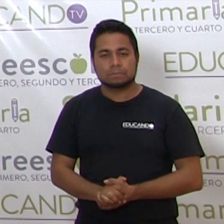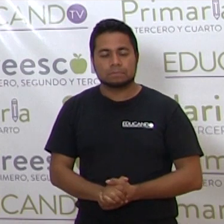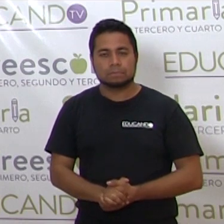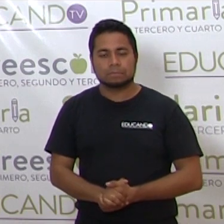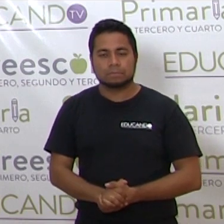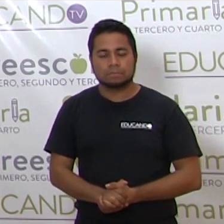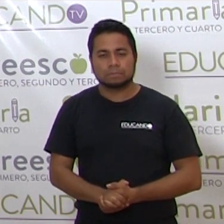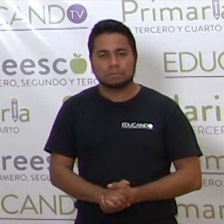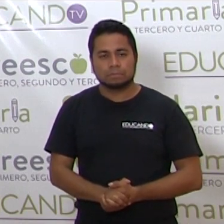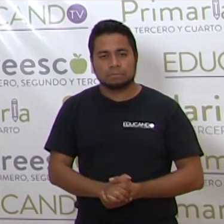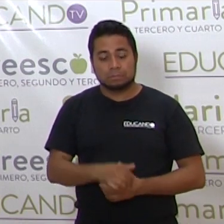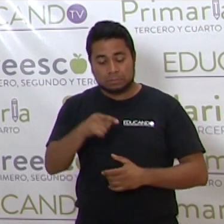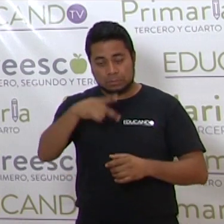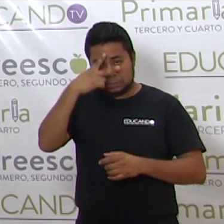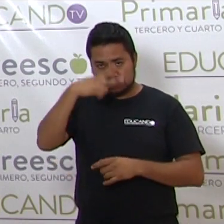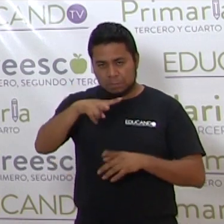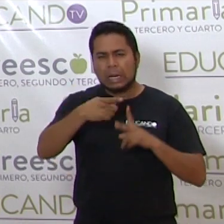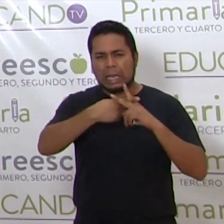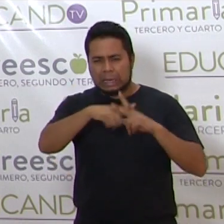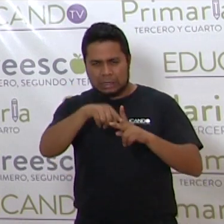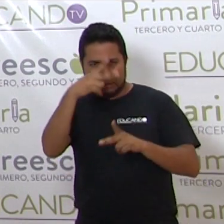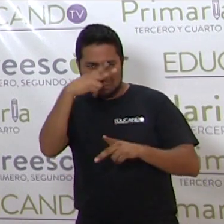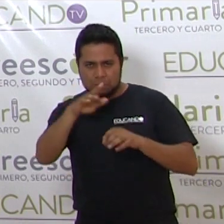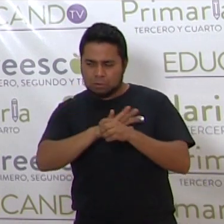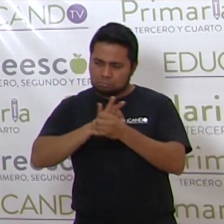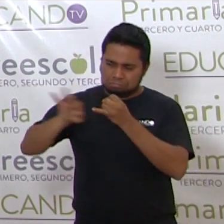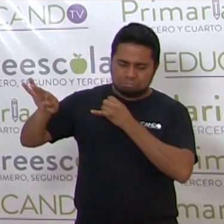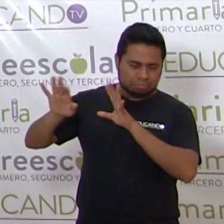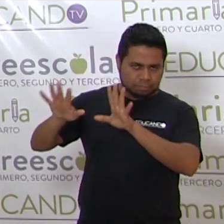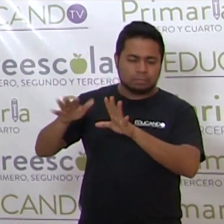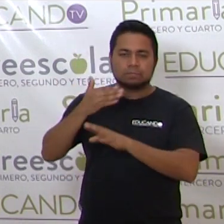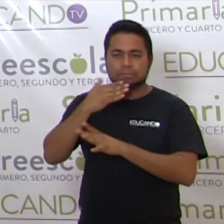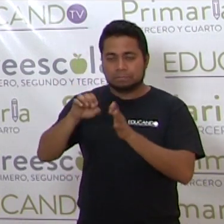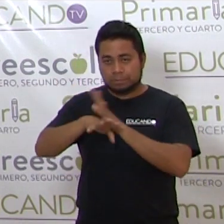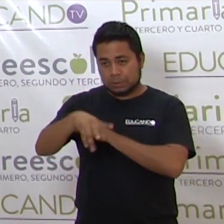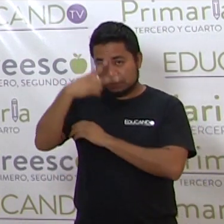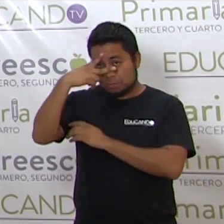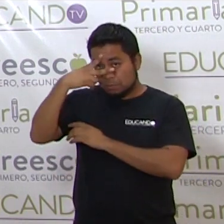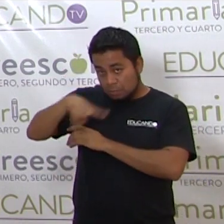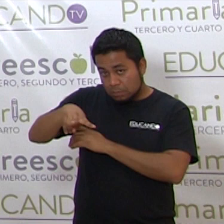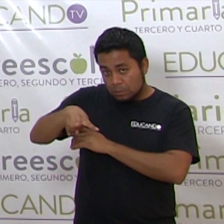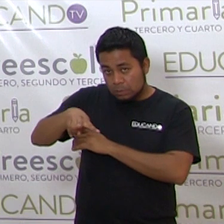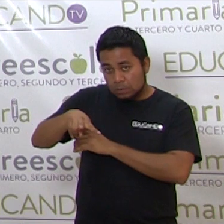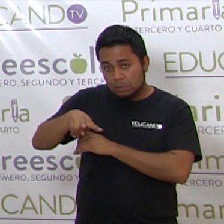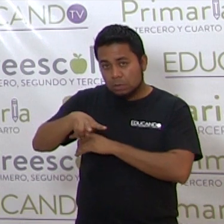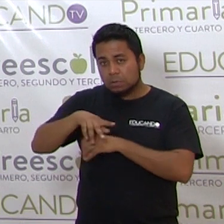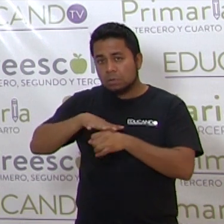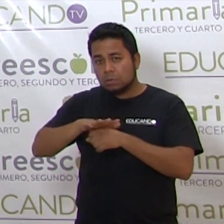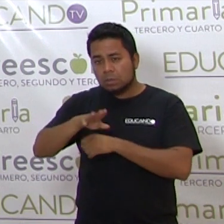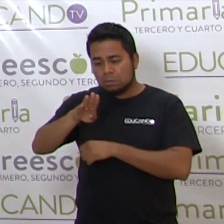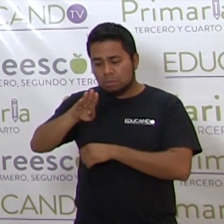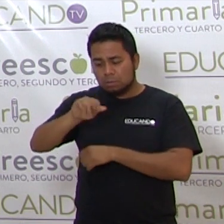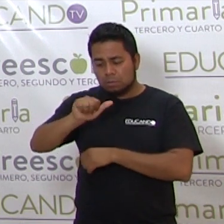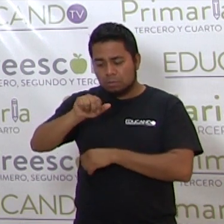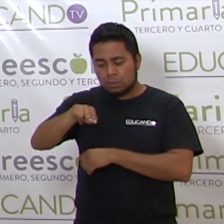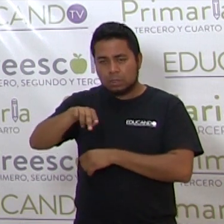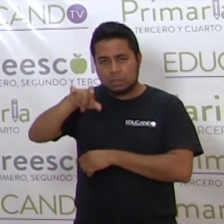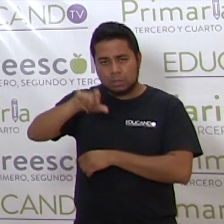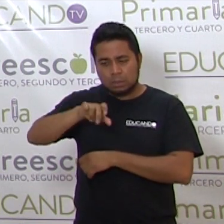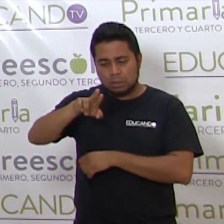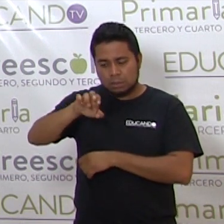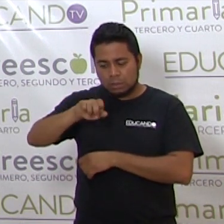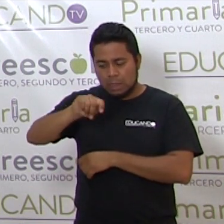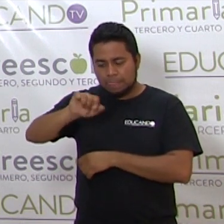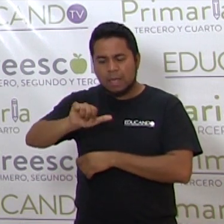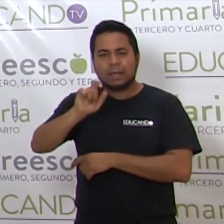en méxico empezamos con méxico aunque está al final en méxico nosotros a qué le llamamos banqueta pues a